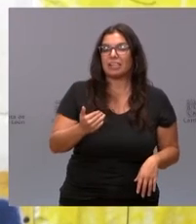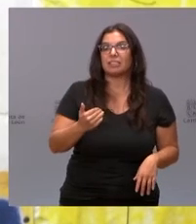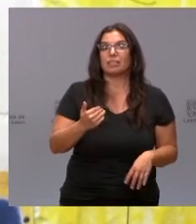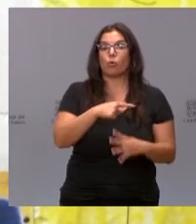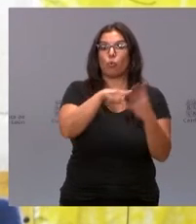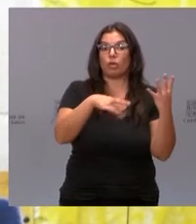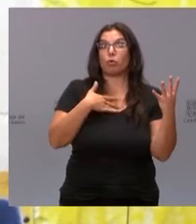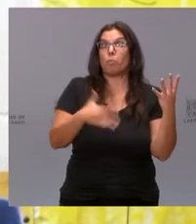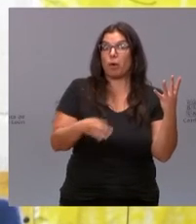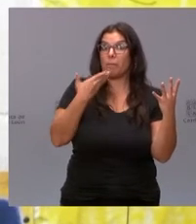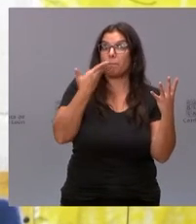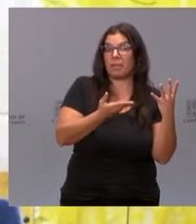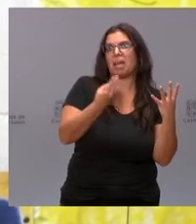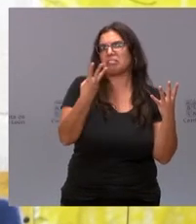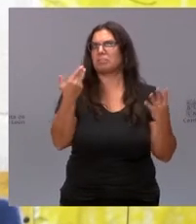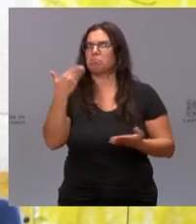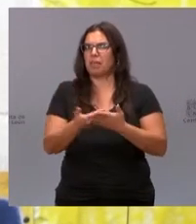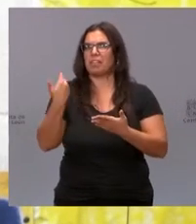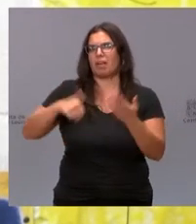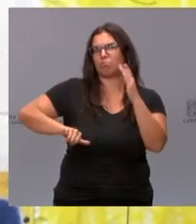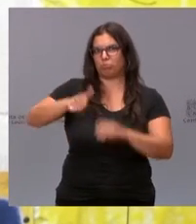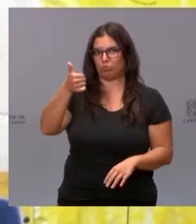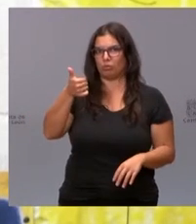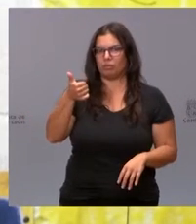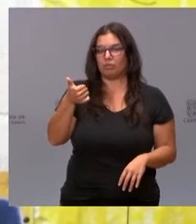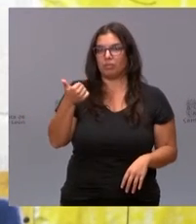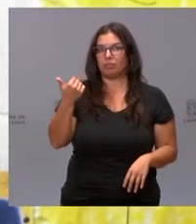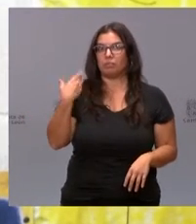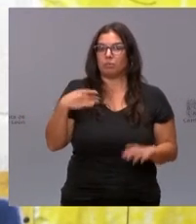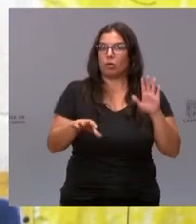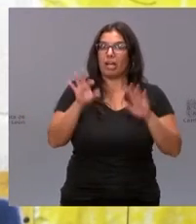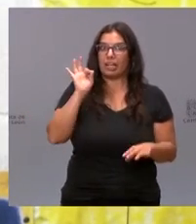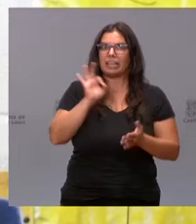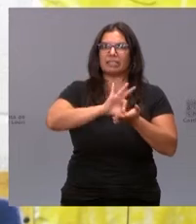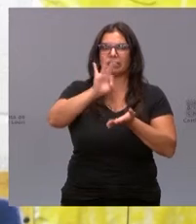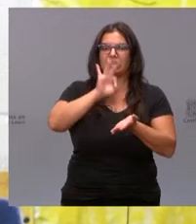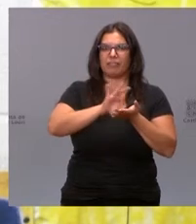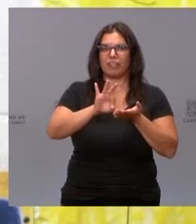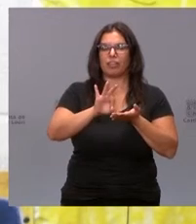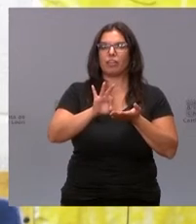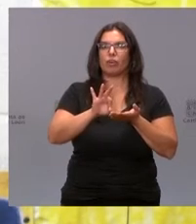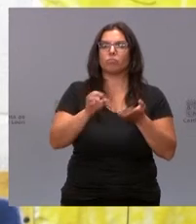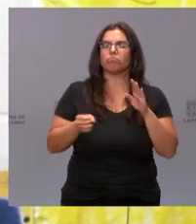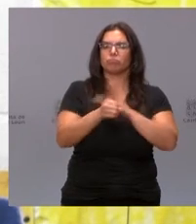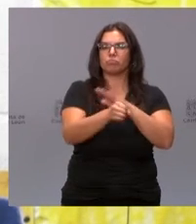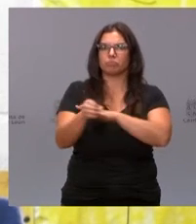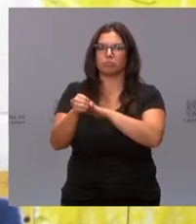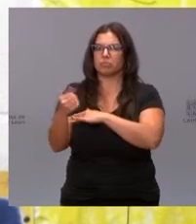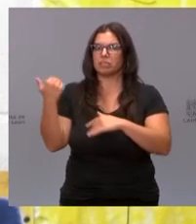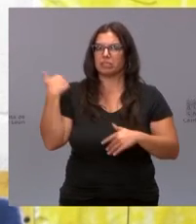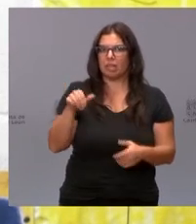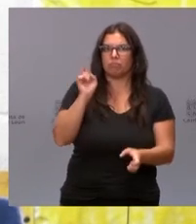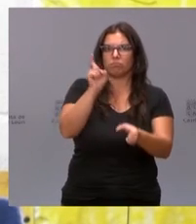niños potenciales que tienen la posibilidad de optar por este servicio se han incorporado a